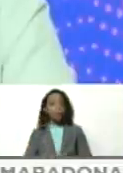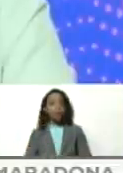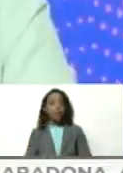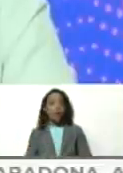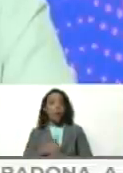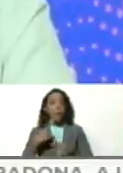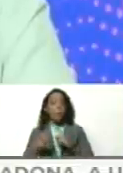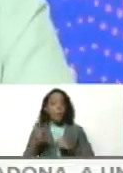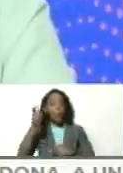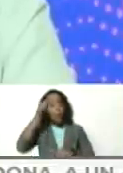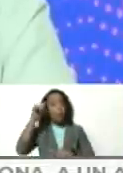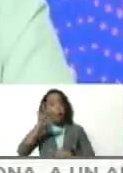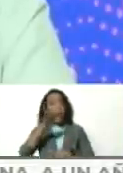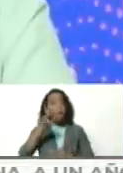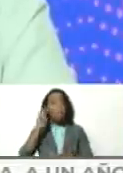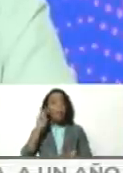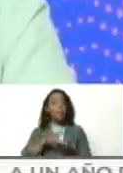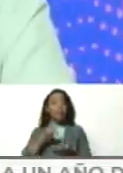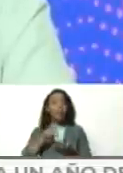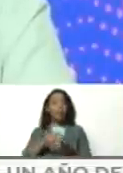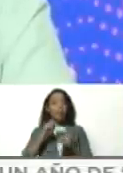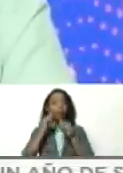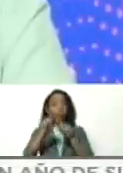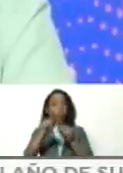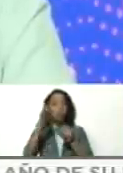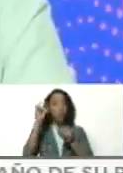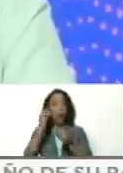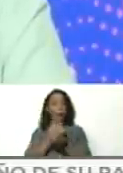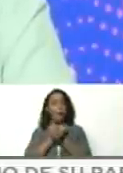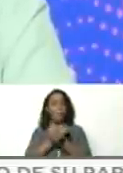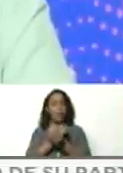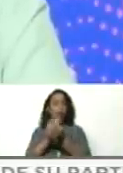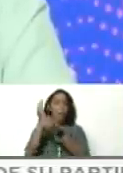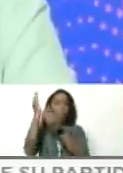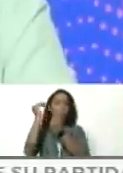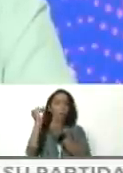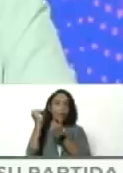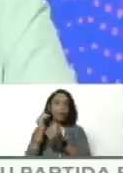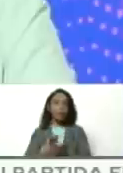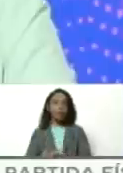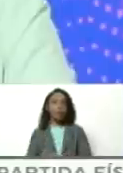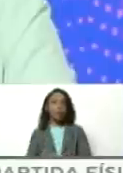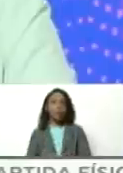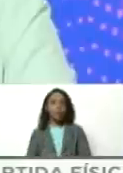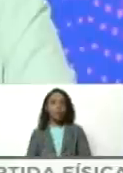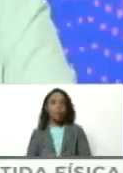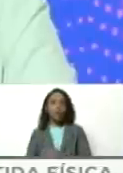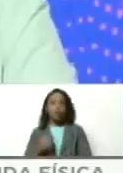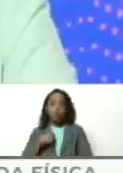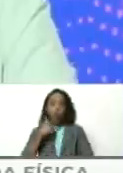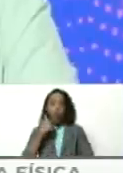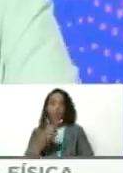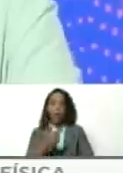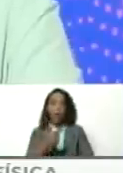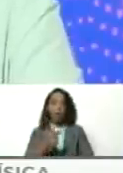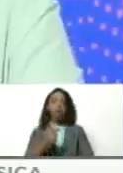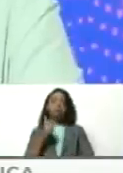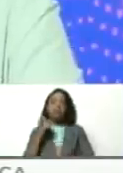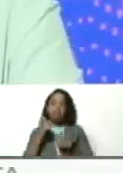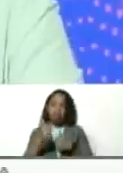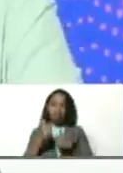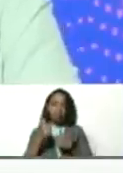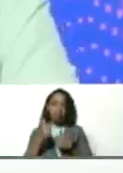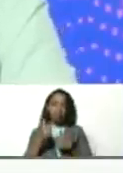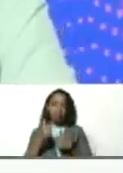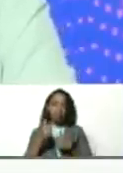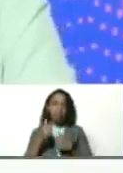Pero el pueblo te postuló con amor, con esperanza. Le dije, está bien,